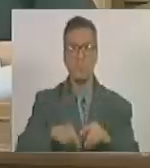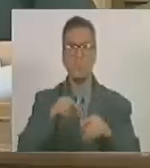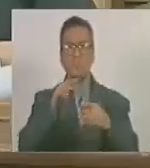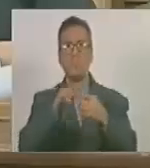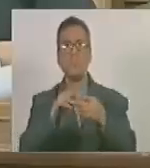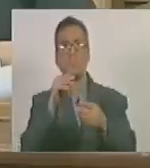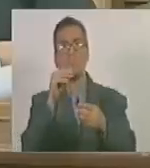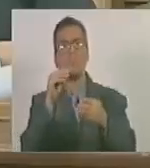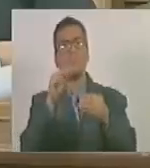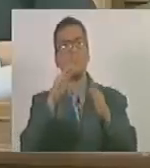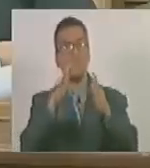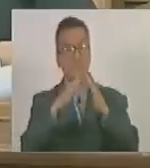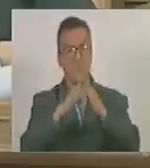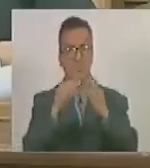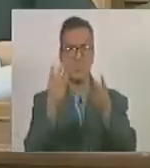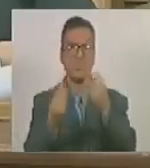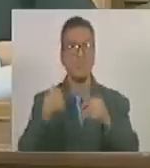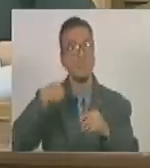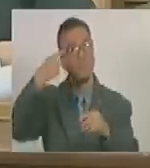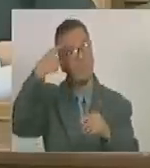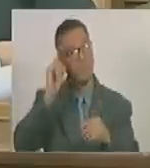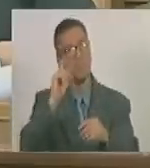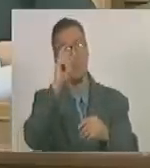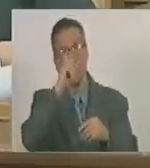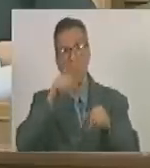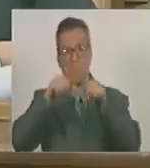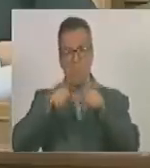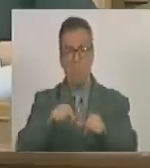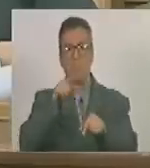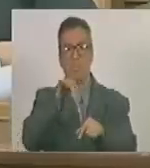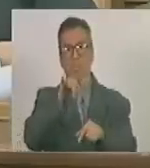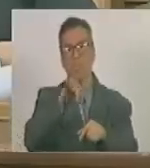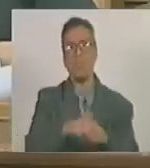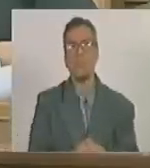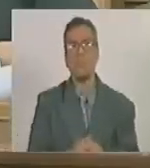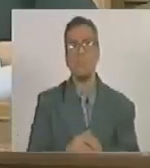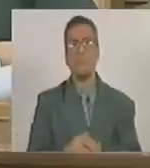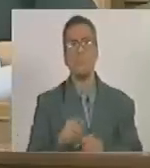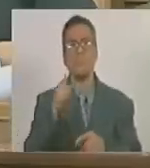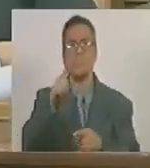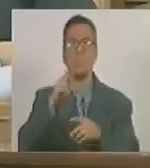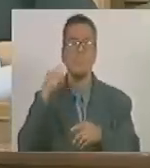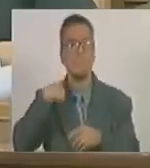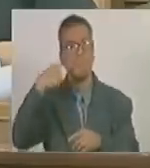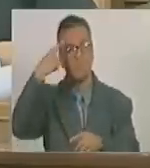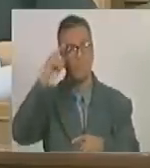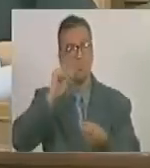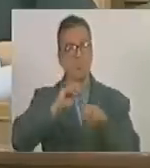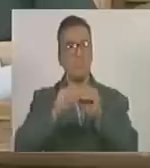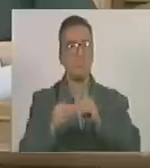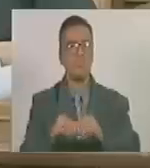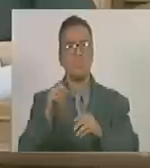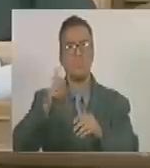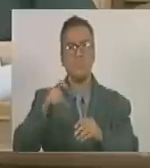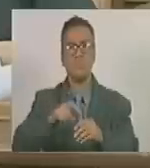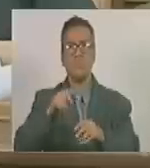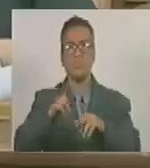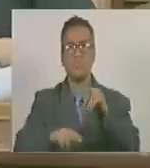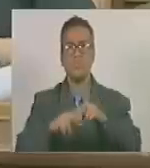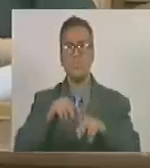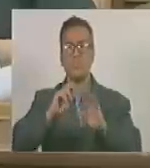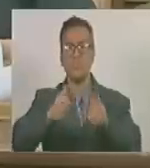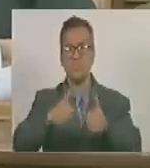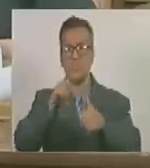de la comunidad con al menos 1 año de residencia en la misma, salvo en los casos de comunidades recién